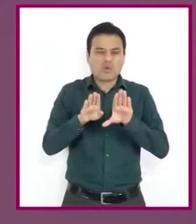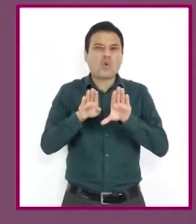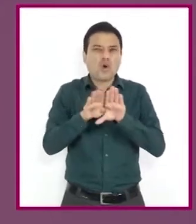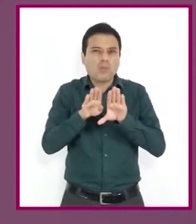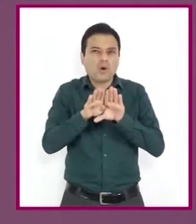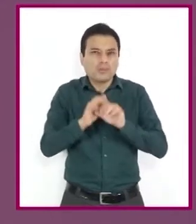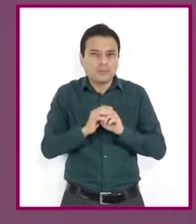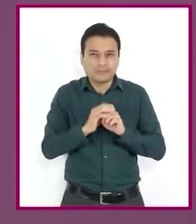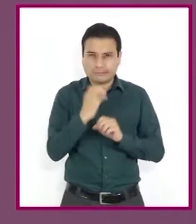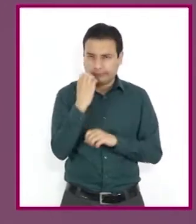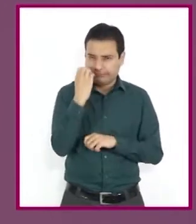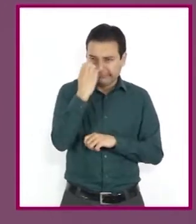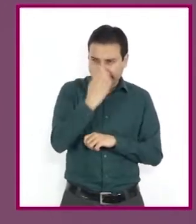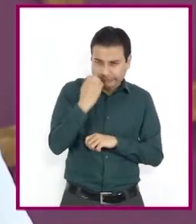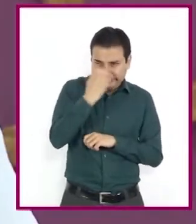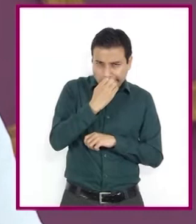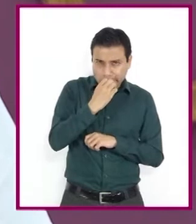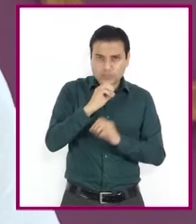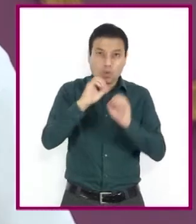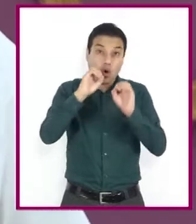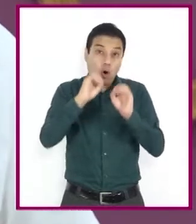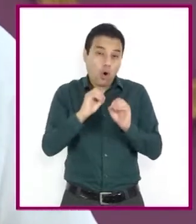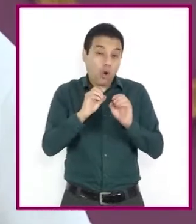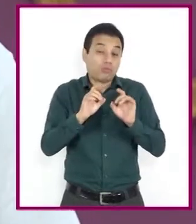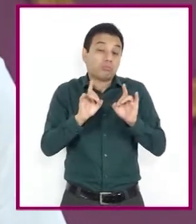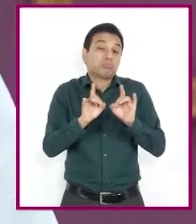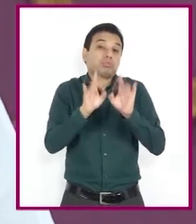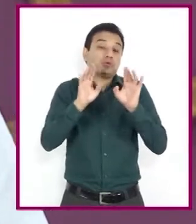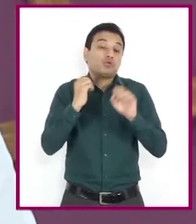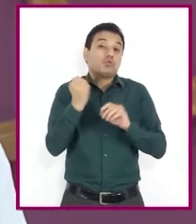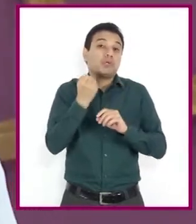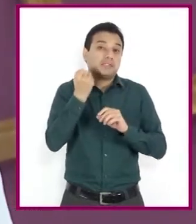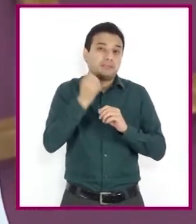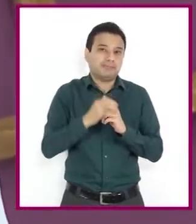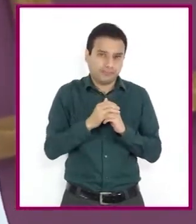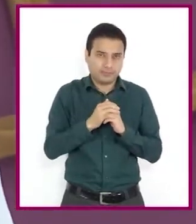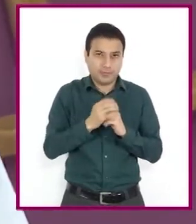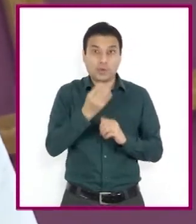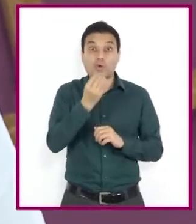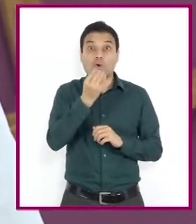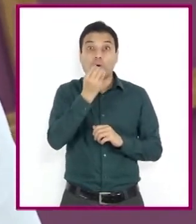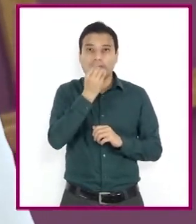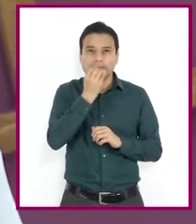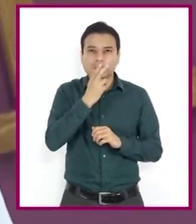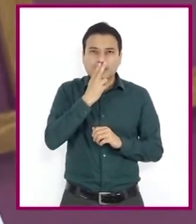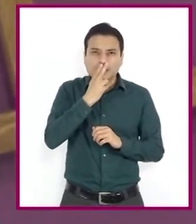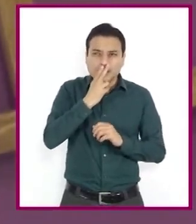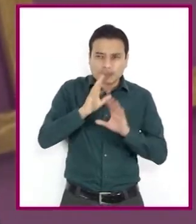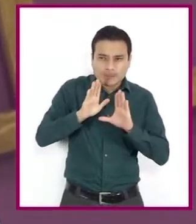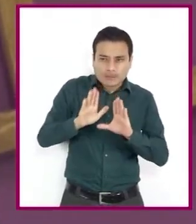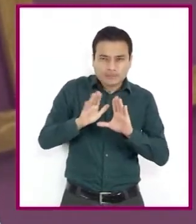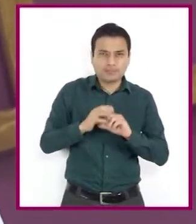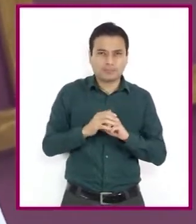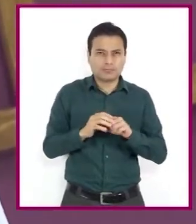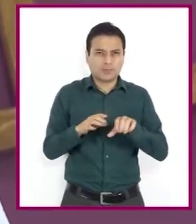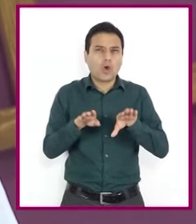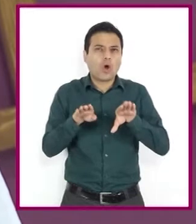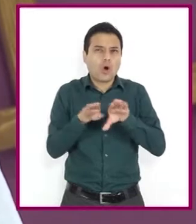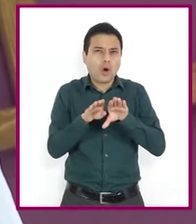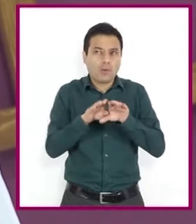observación o la casualidad, lograron conservar alimentos empleando técnicas, aún sin saber los